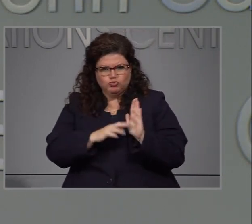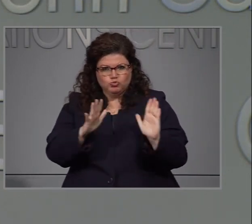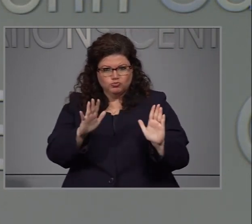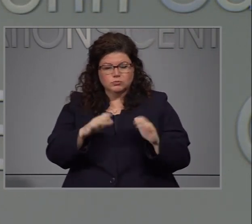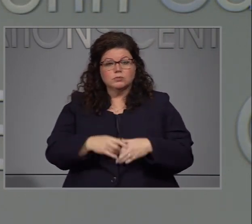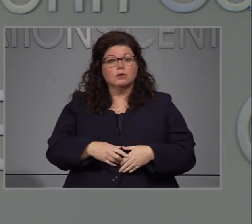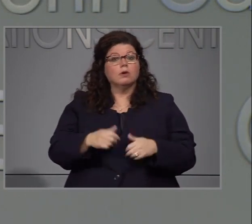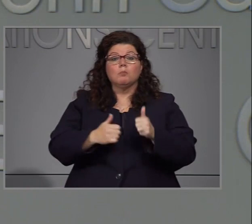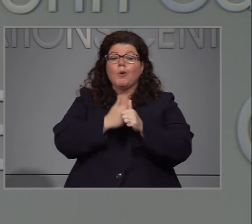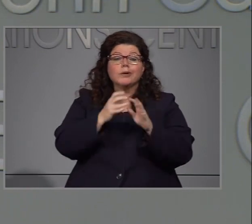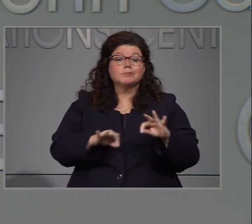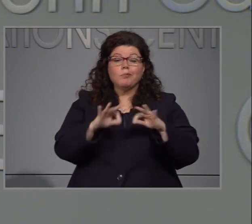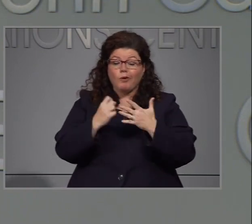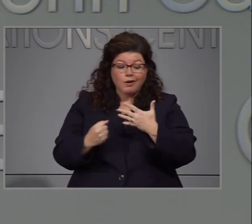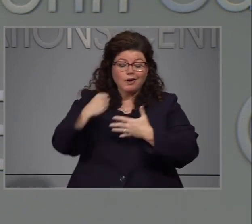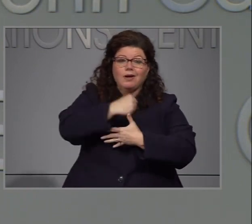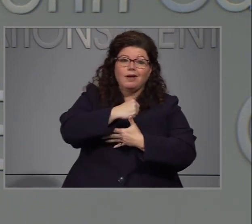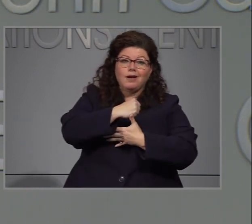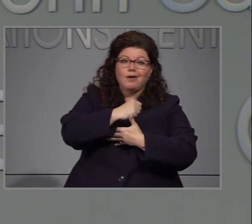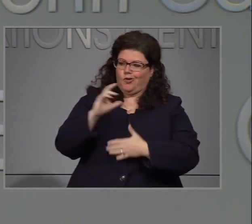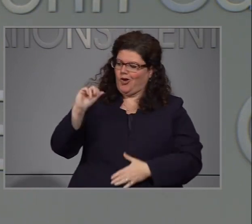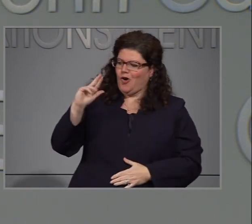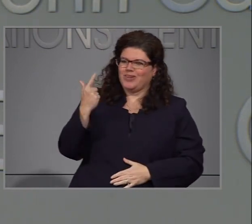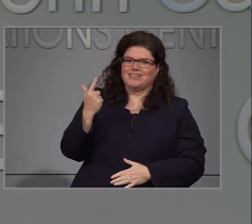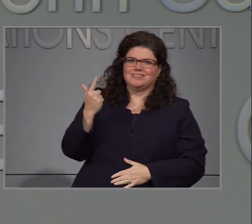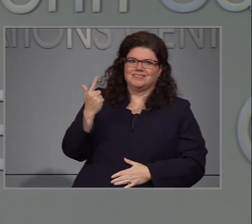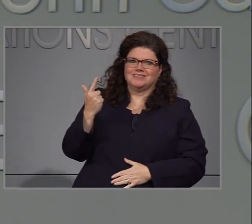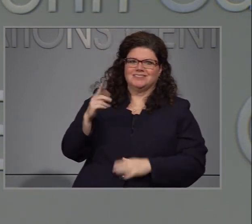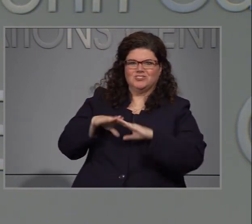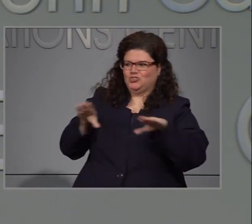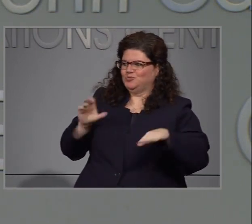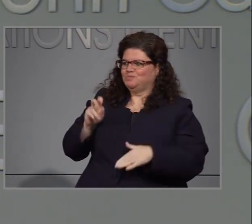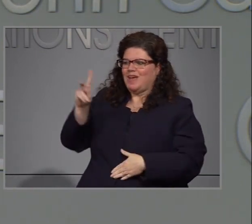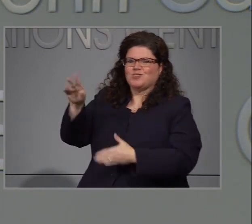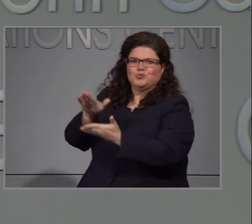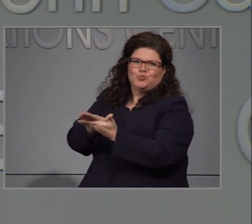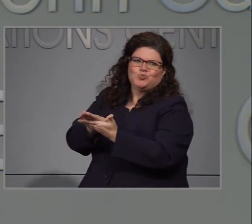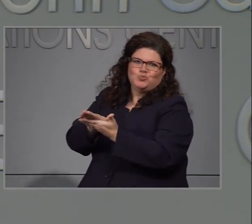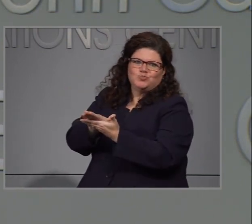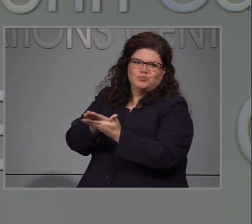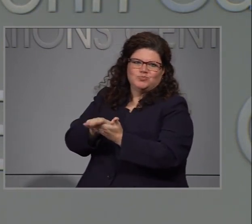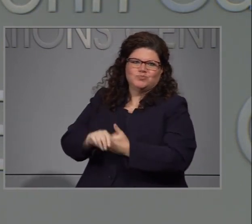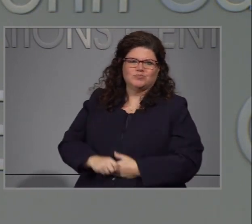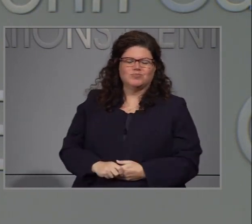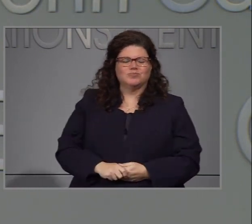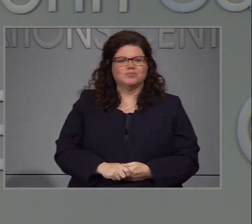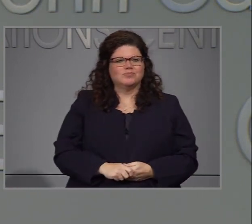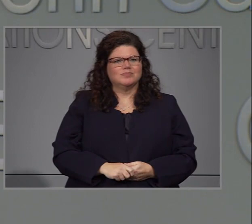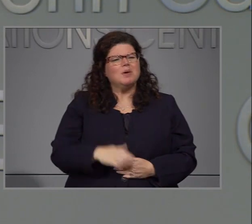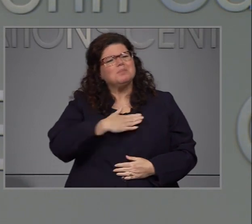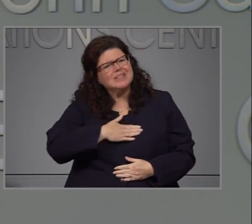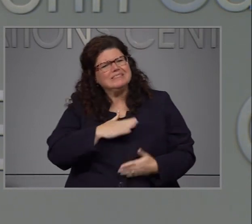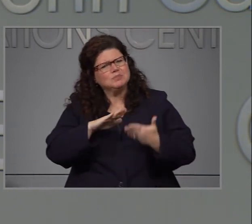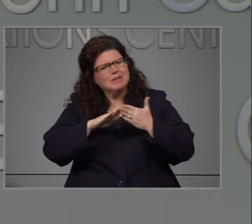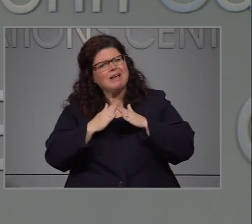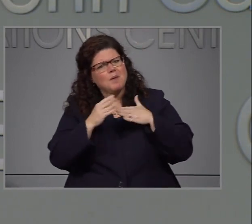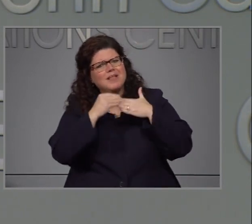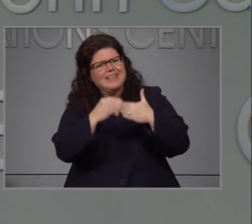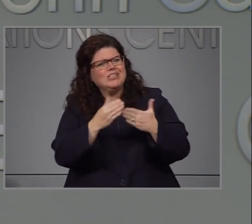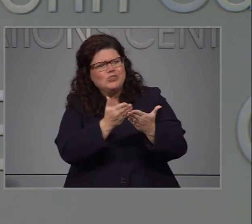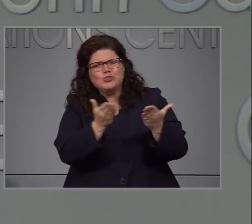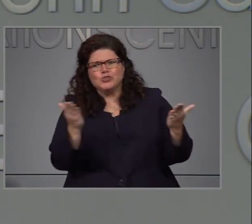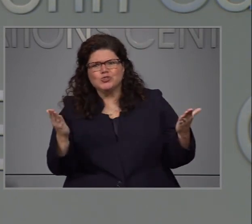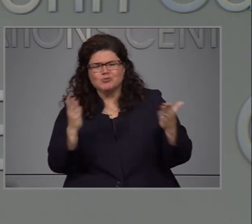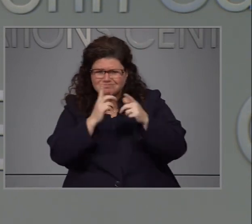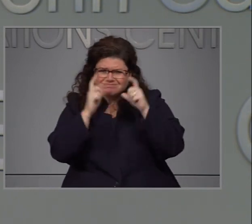más importante que los niños regresen a la escuela. Insto a todos que sean los líderes de llevar un cubrebocas.